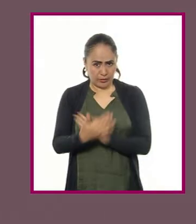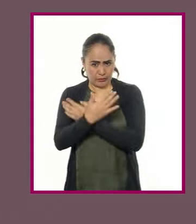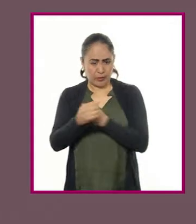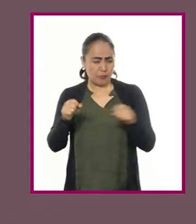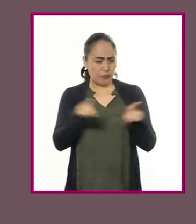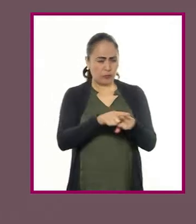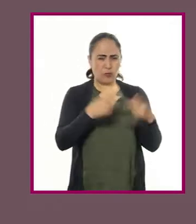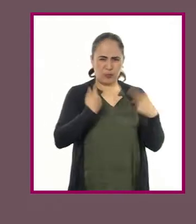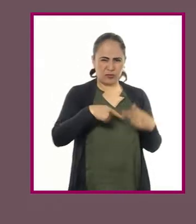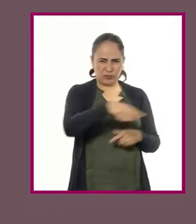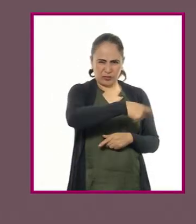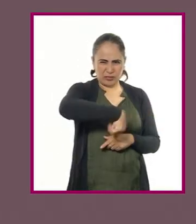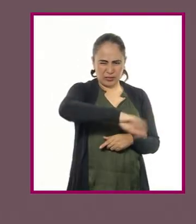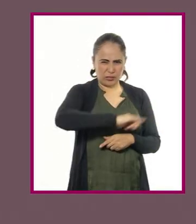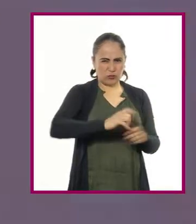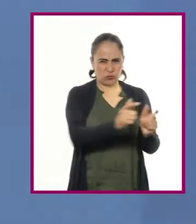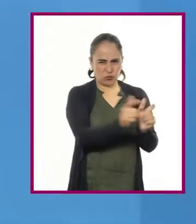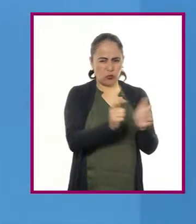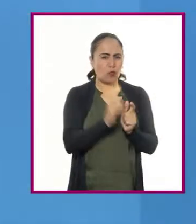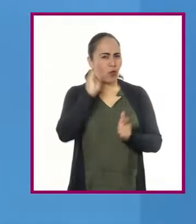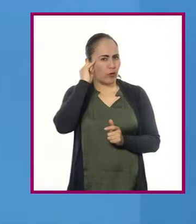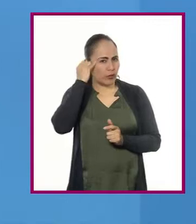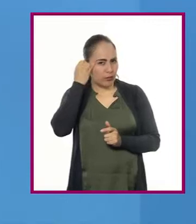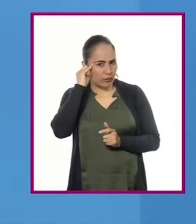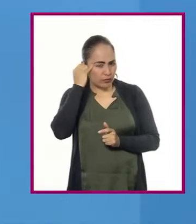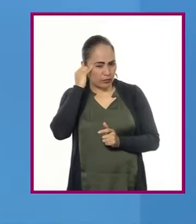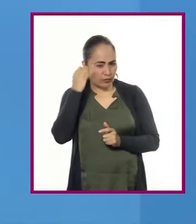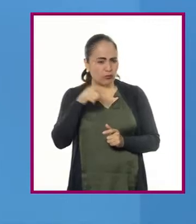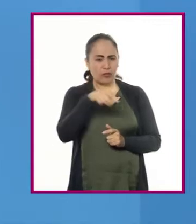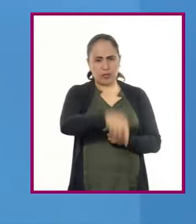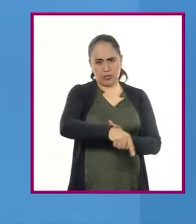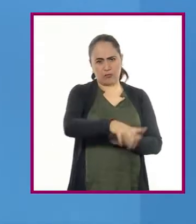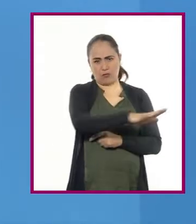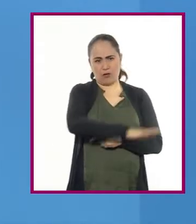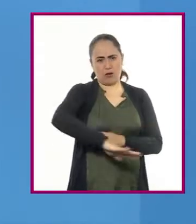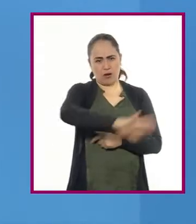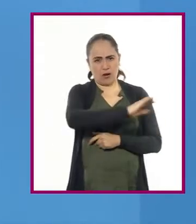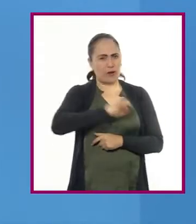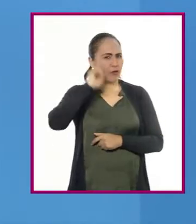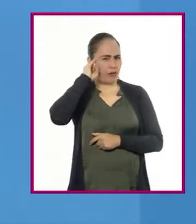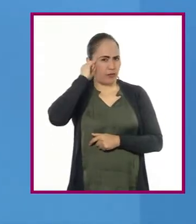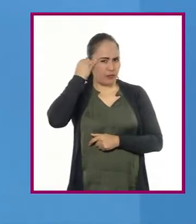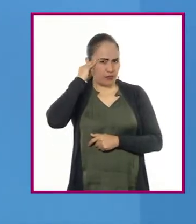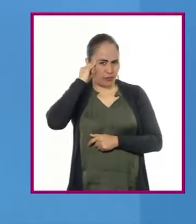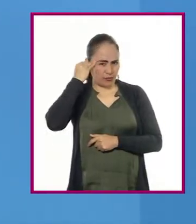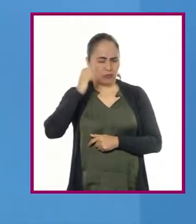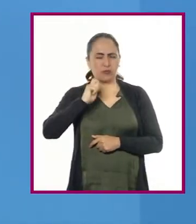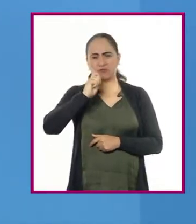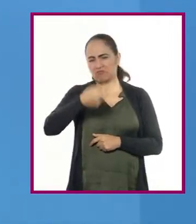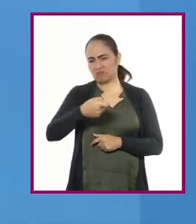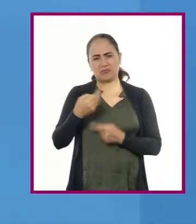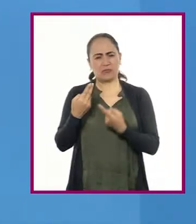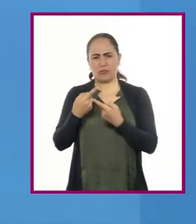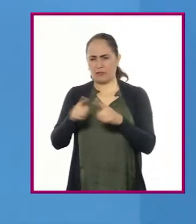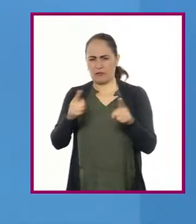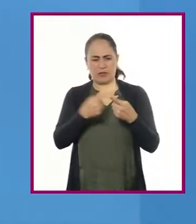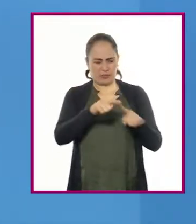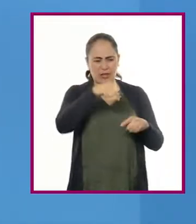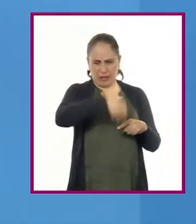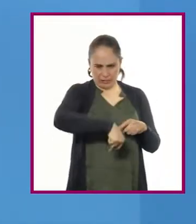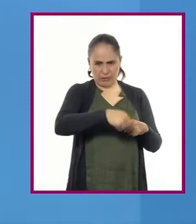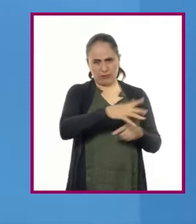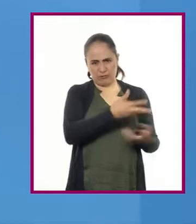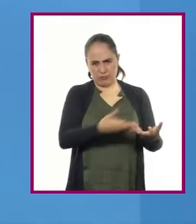fue como se definió la existencia de una república de indios a la que pertenecieran todos los nativos de estas